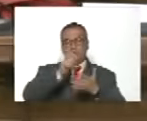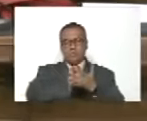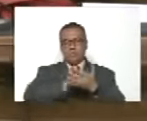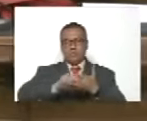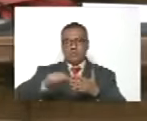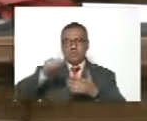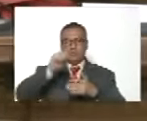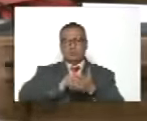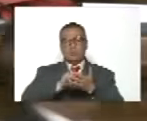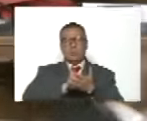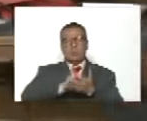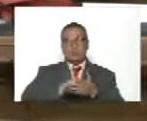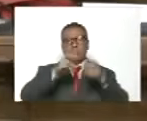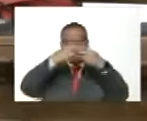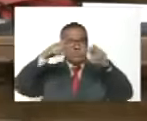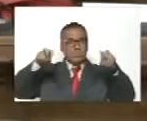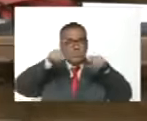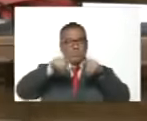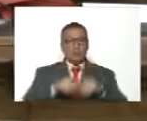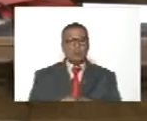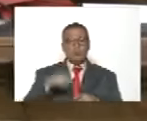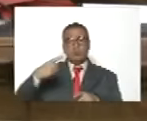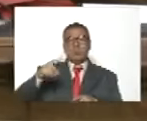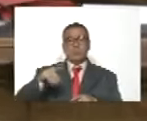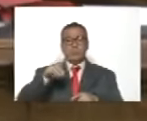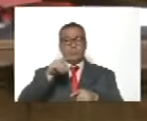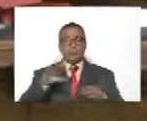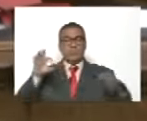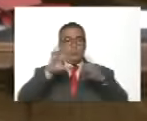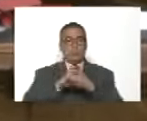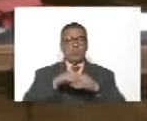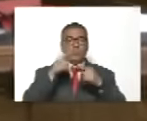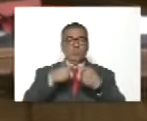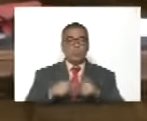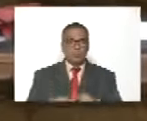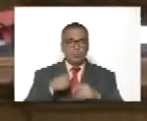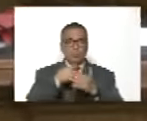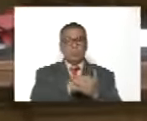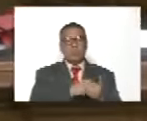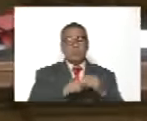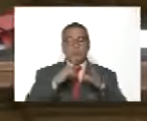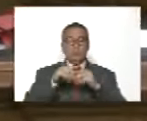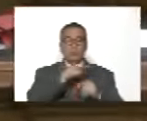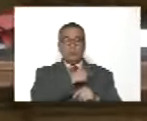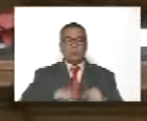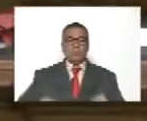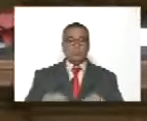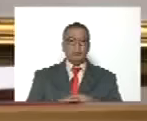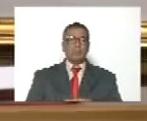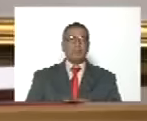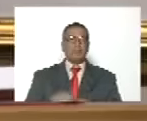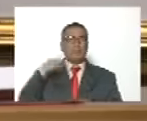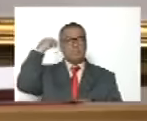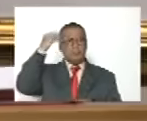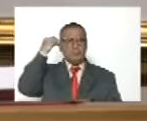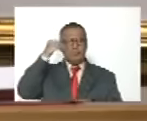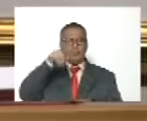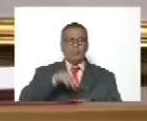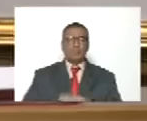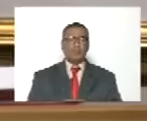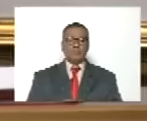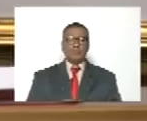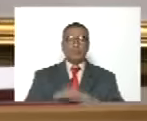redactado en los siguientes términos. Epígrafe, derecho de asociarse con fines lícitos. Es todo, ciudadano presidente. En consideración el